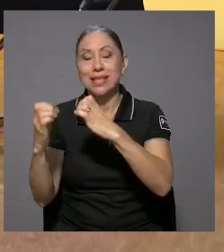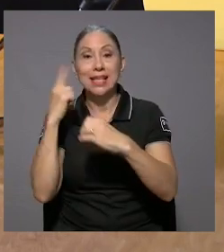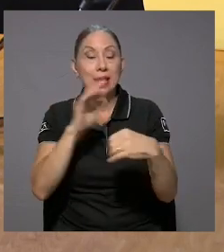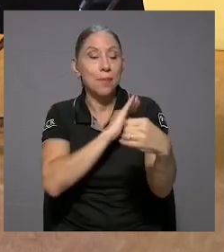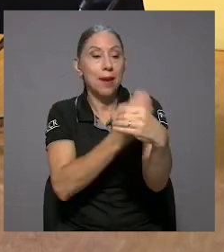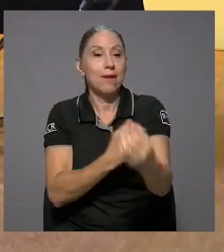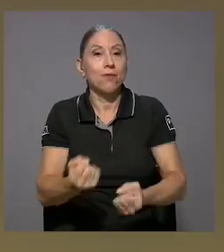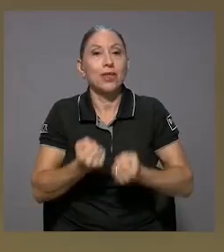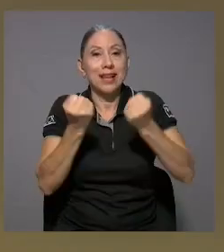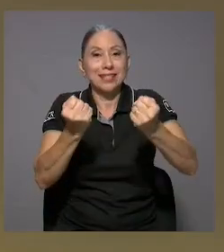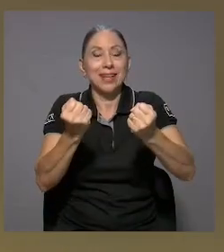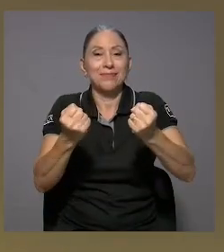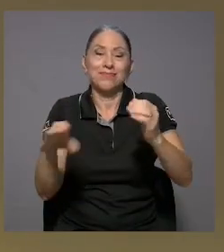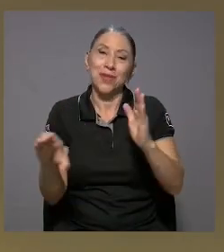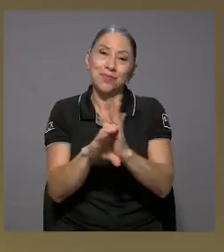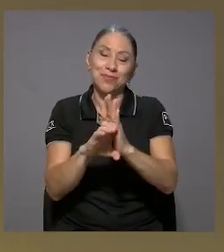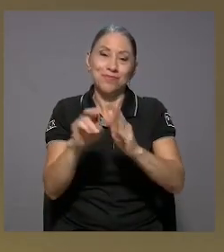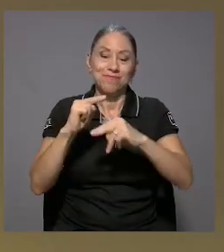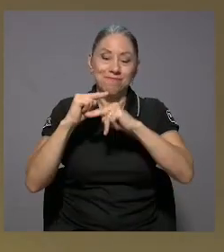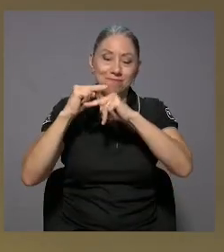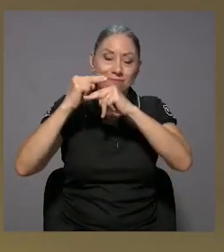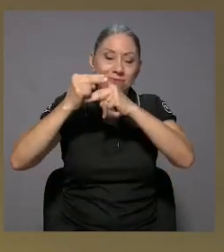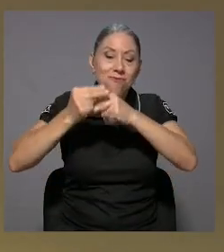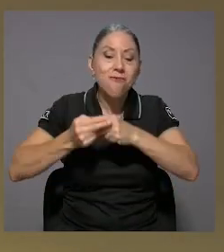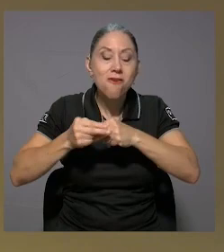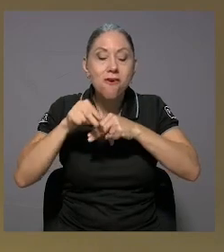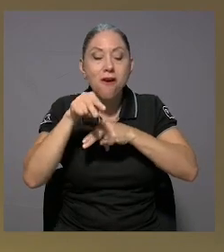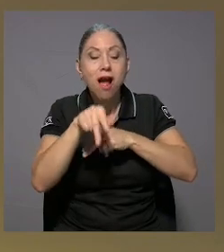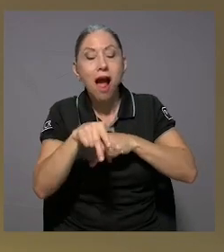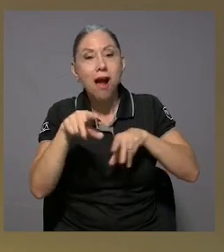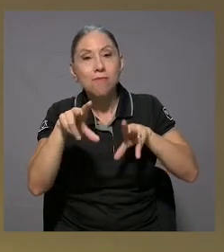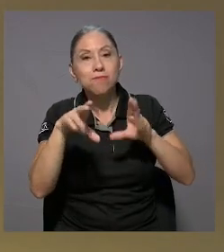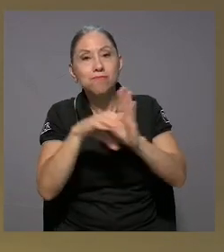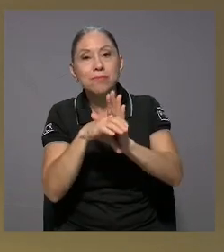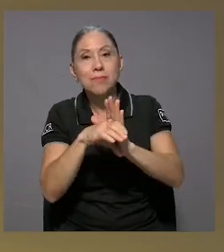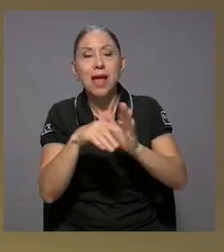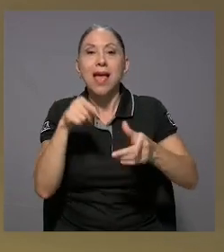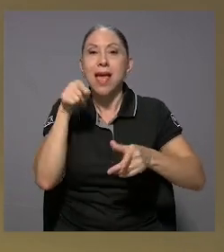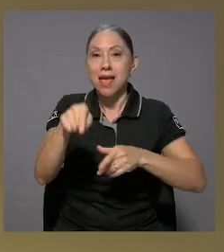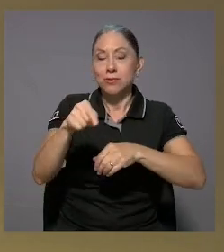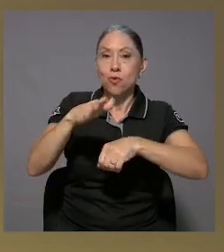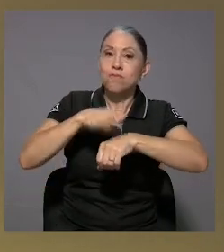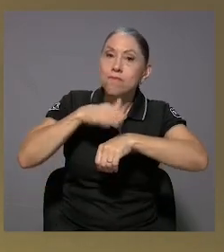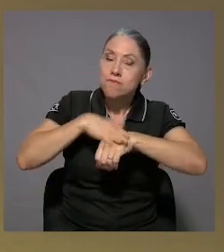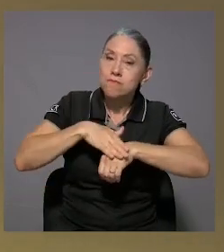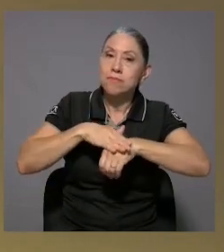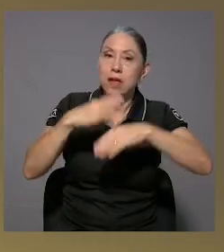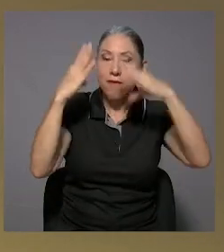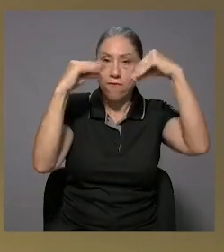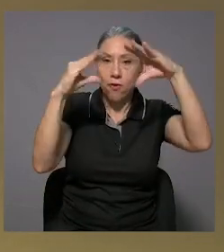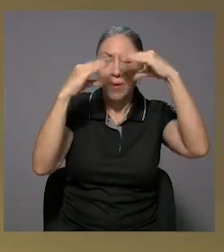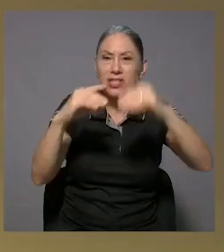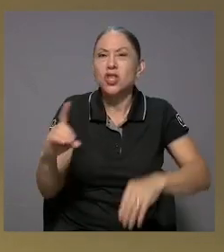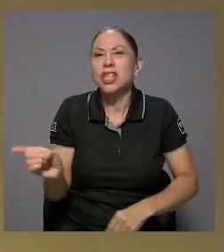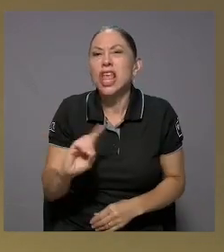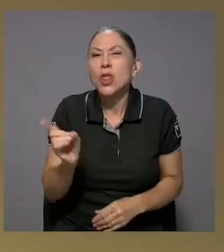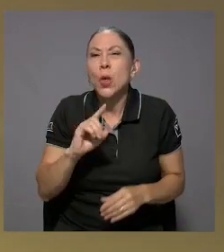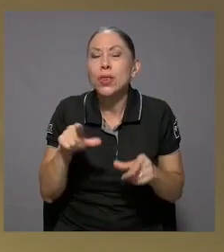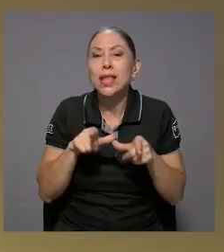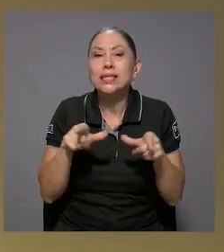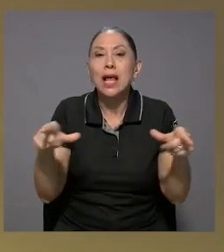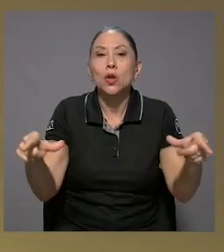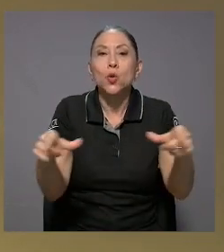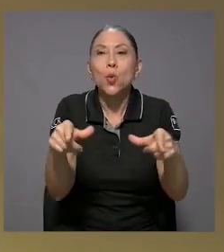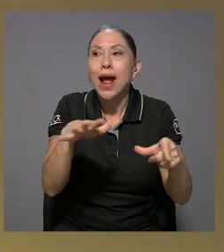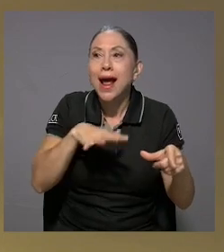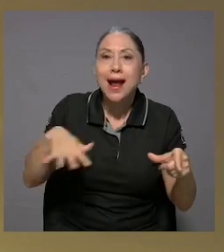esta información usamos imágenes satelitales exactamente. Entonces eso nos permitía tener información de dónde están, por ejemplo,